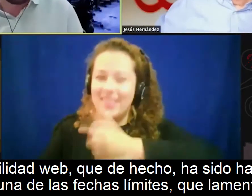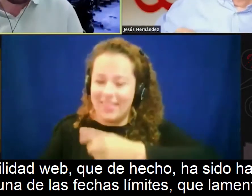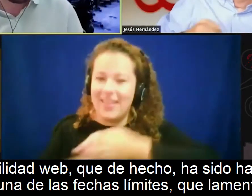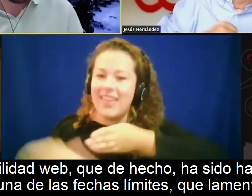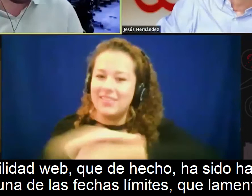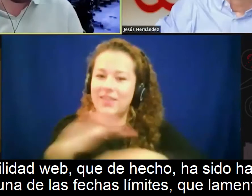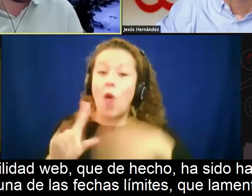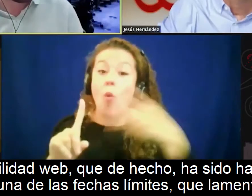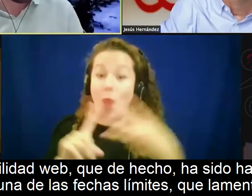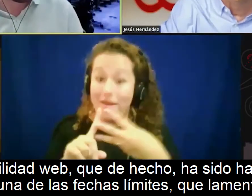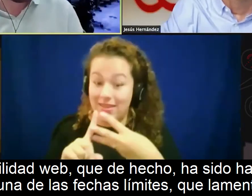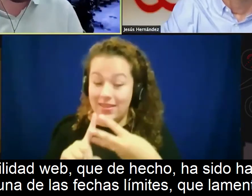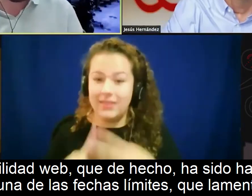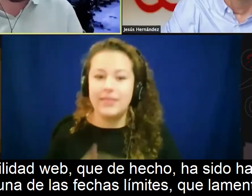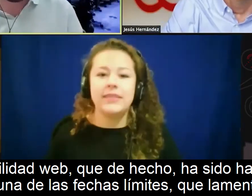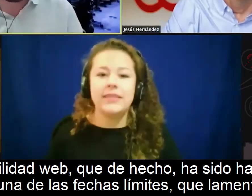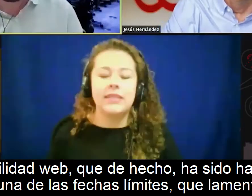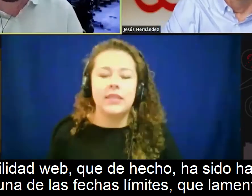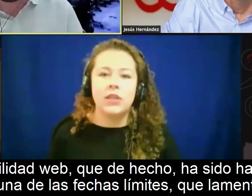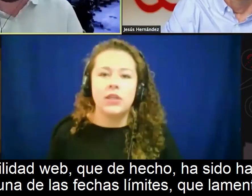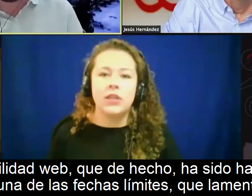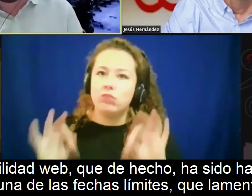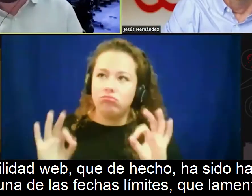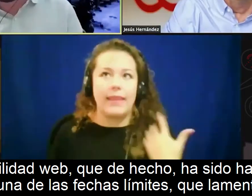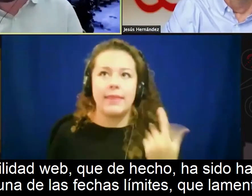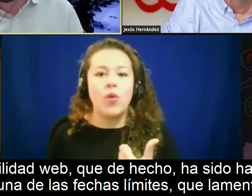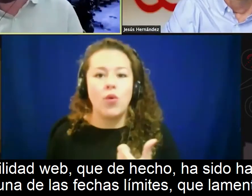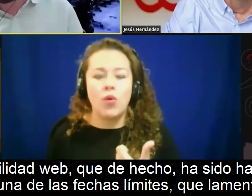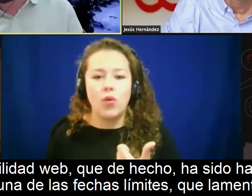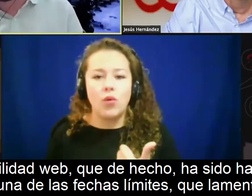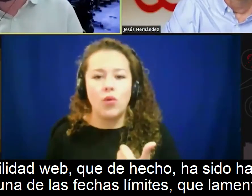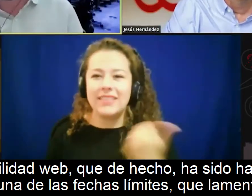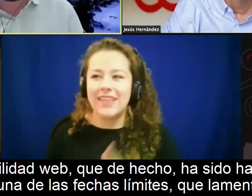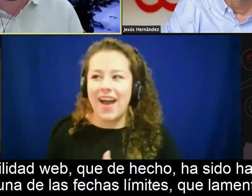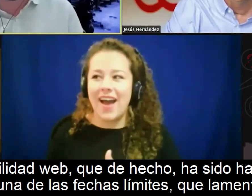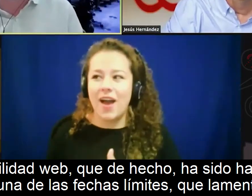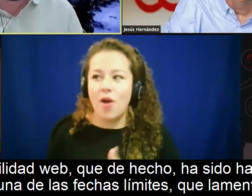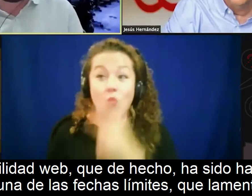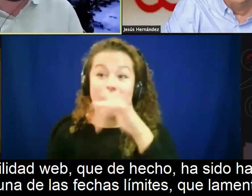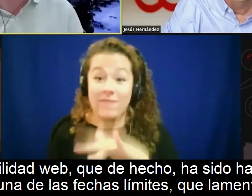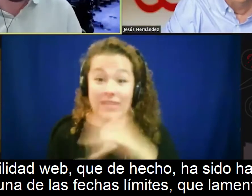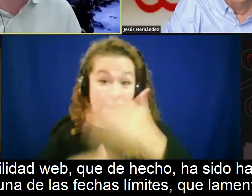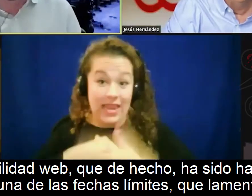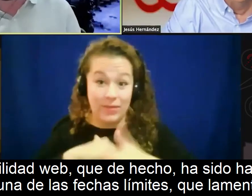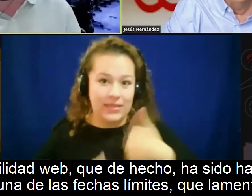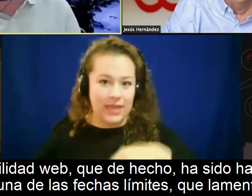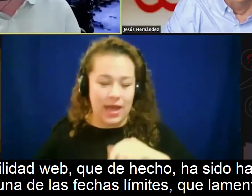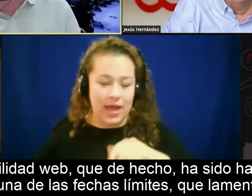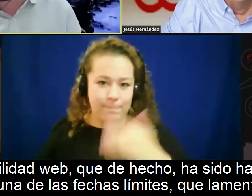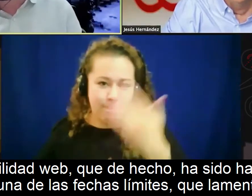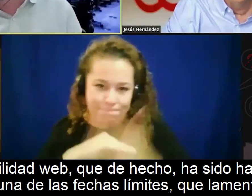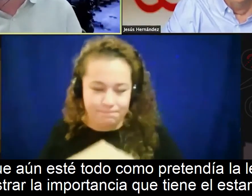hecho ha sido hace poco, ha cumplido una de las fechas límites, que